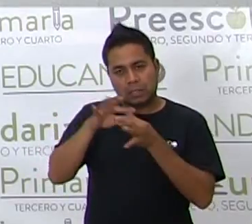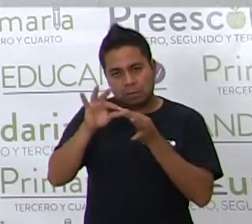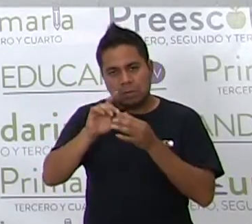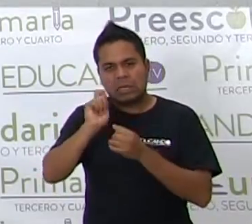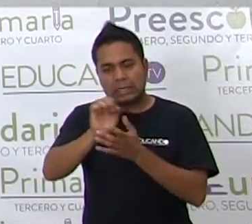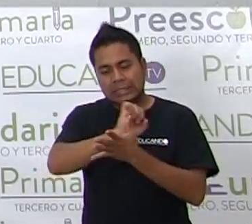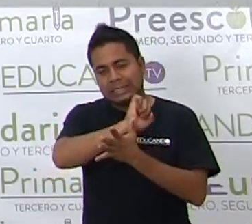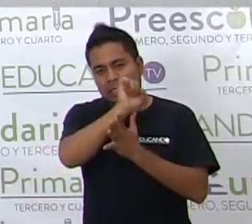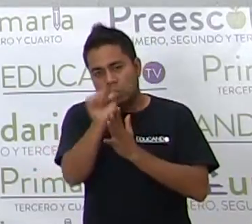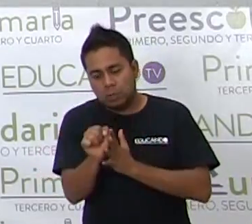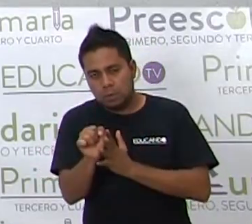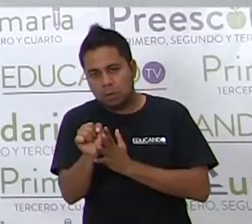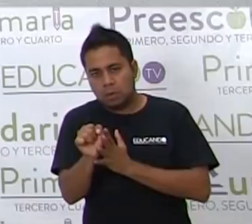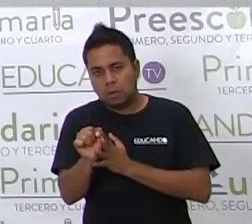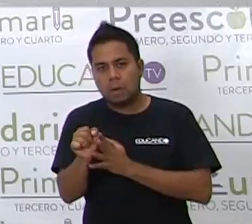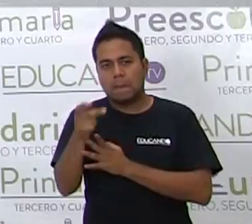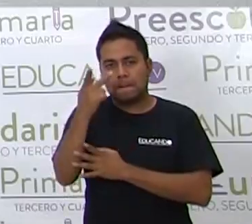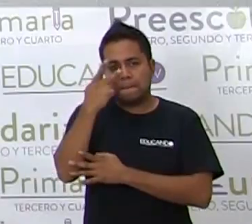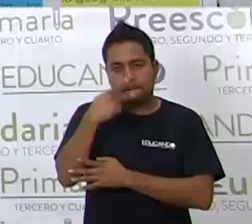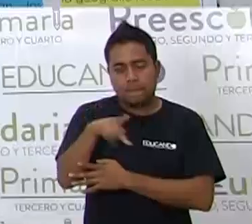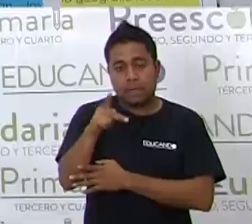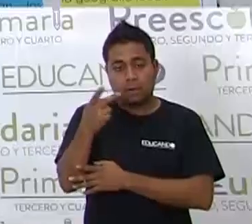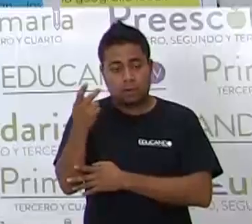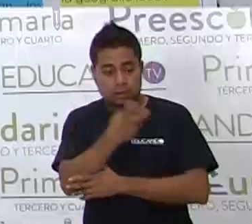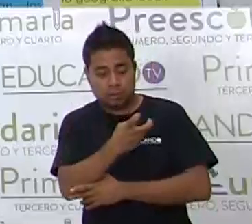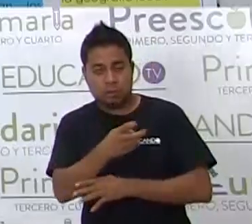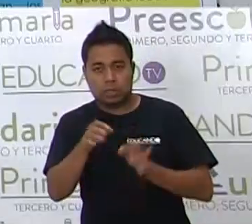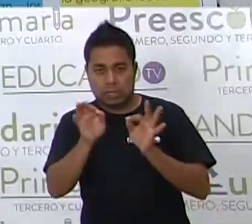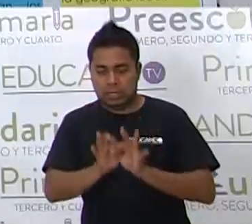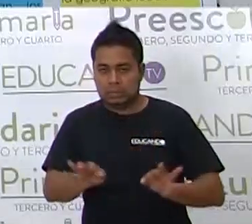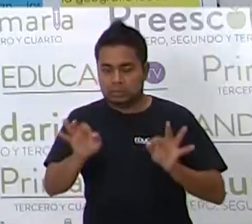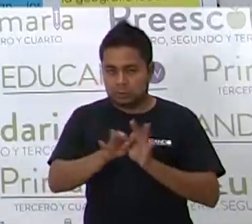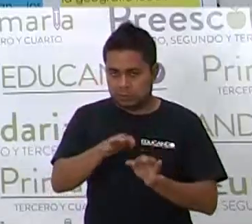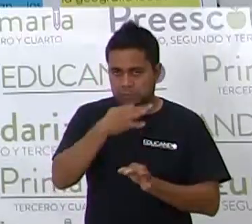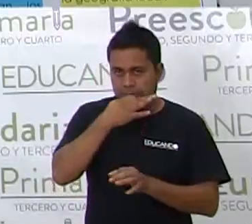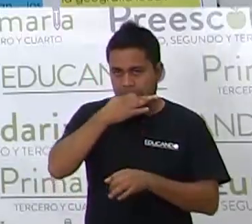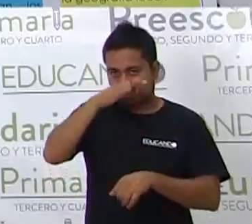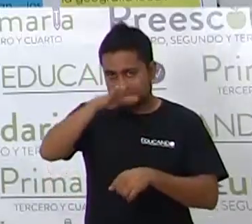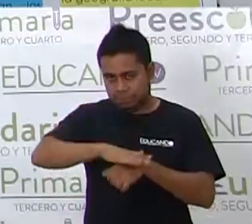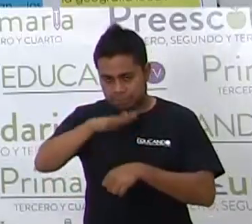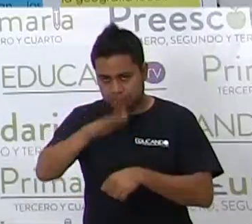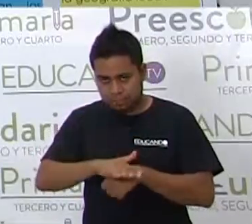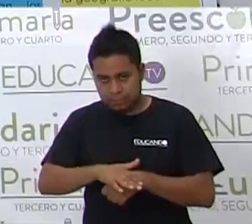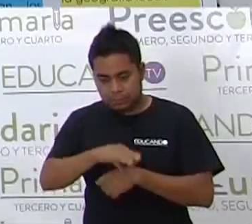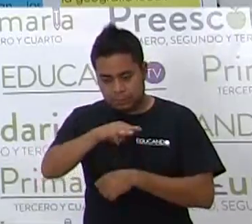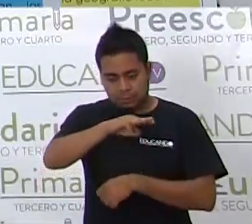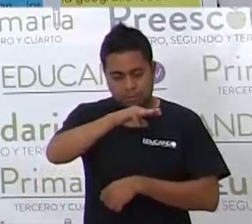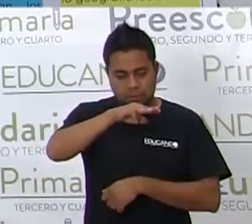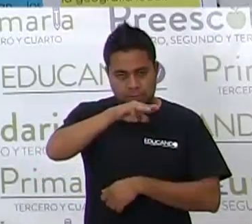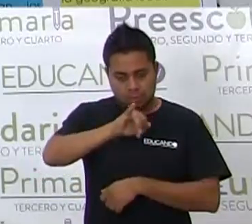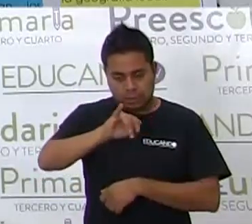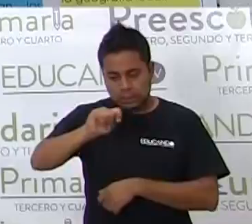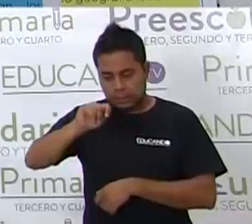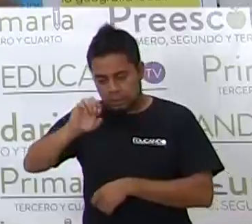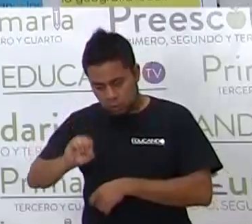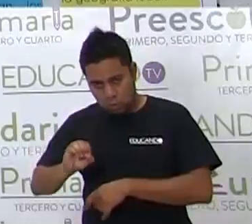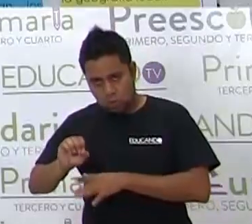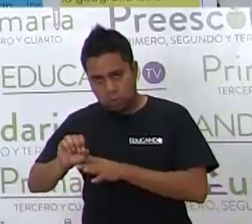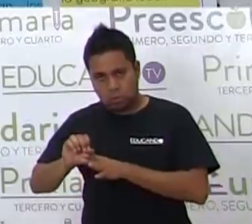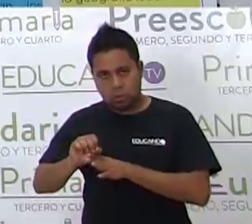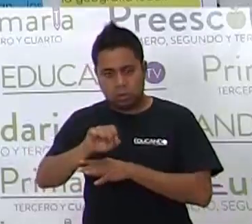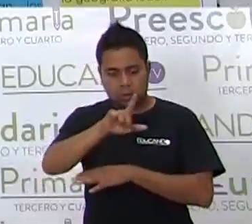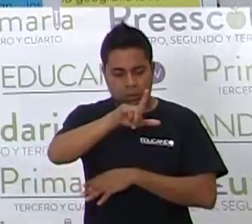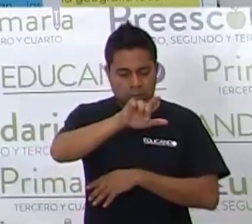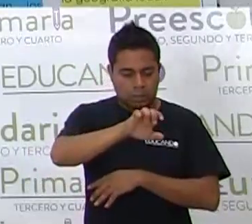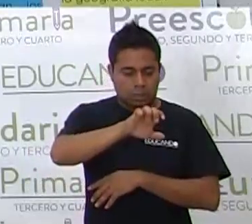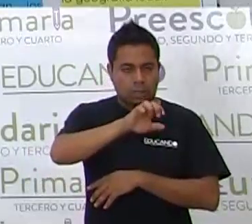sinónimo. Pero esto es muy importante recalcar que tanto mitos y leyendas estamos